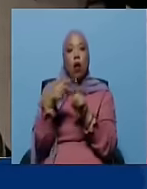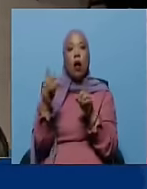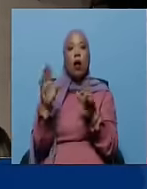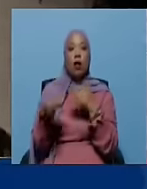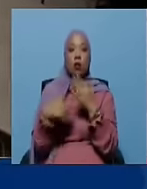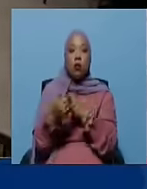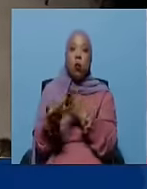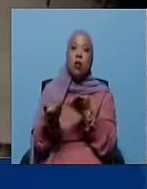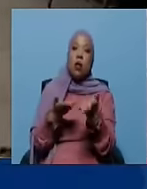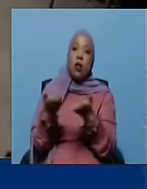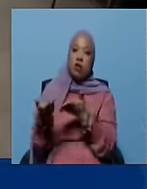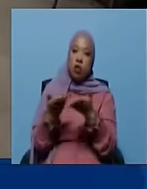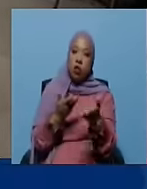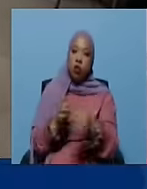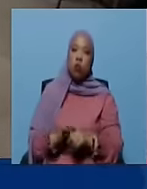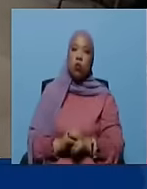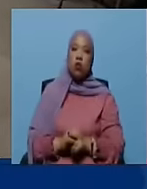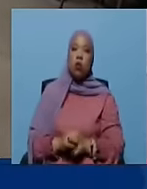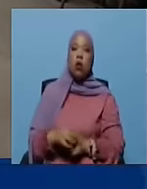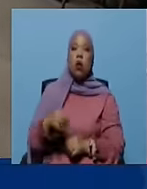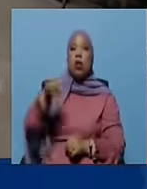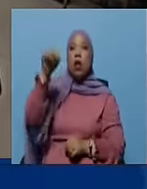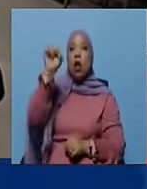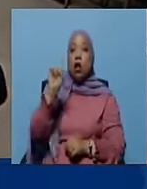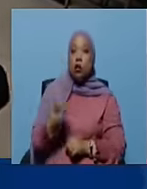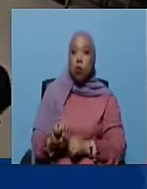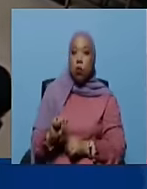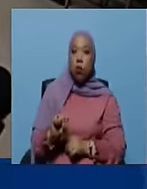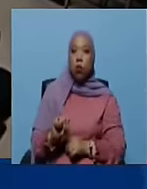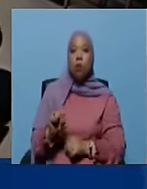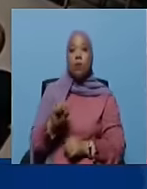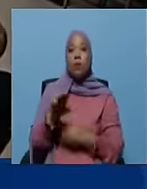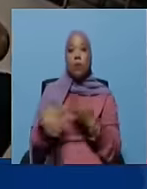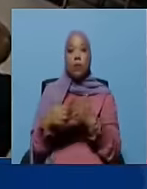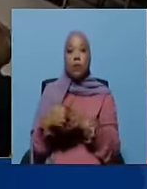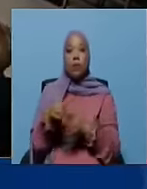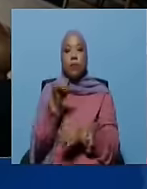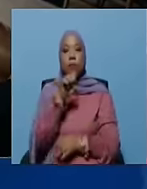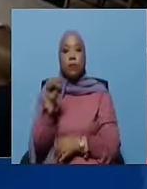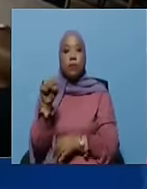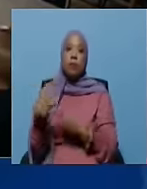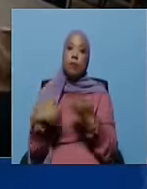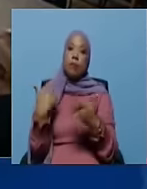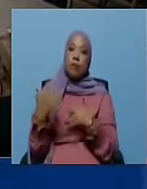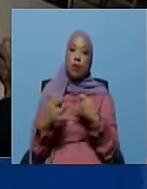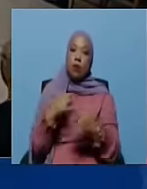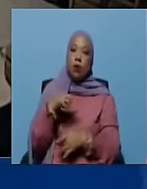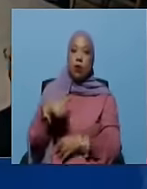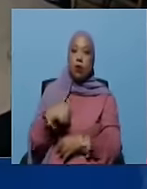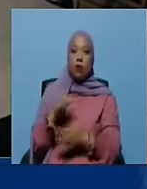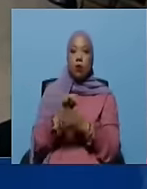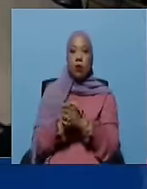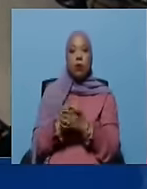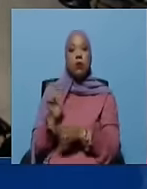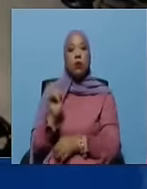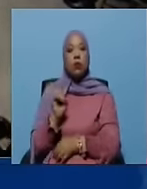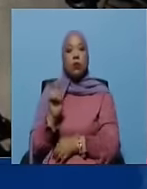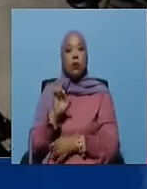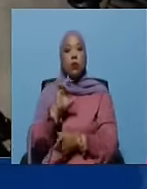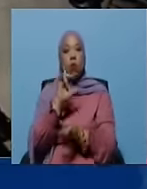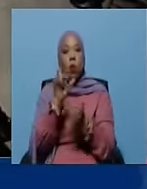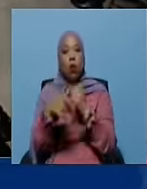posadas, servicios de norte a sur, de este a oeste de nuestra amada